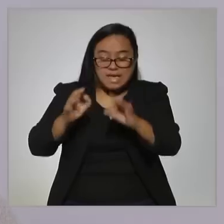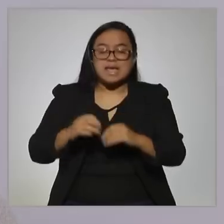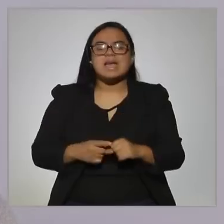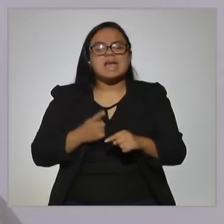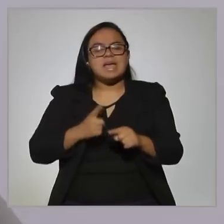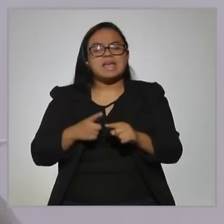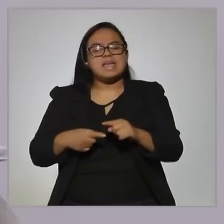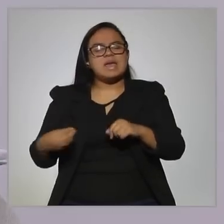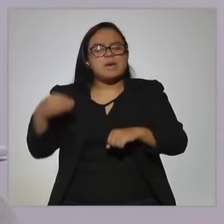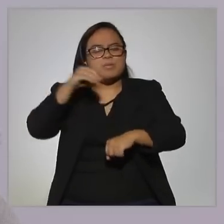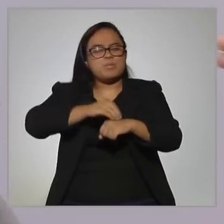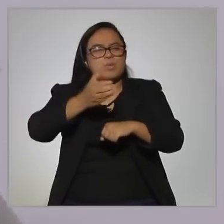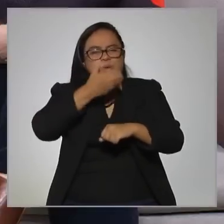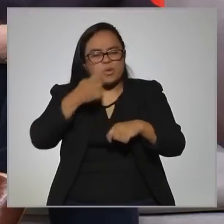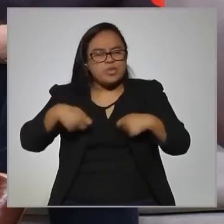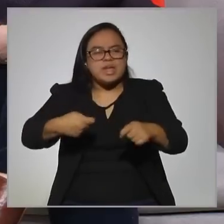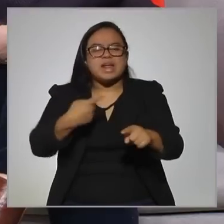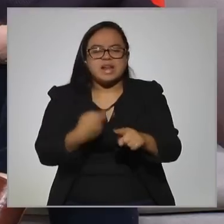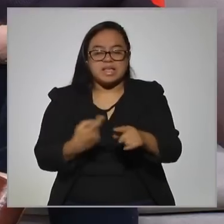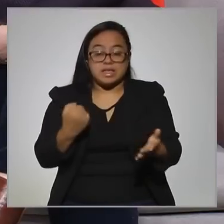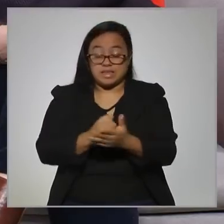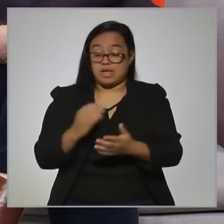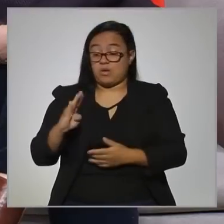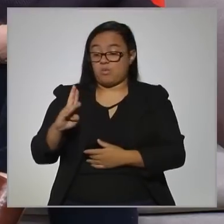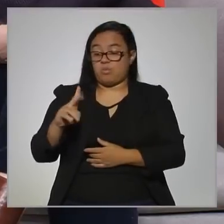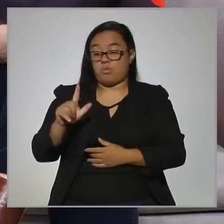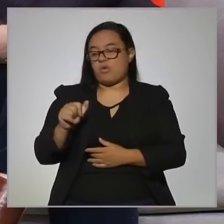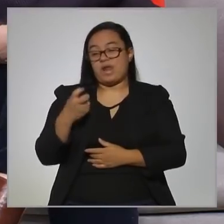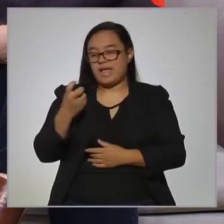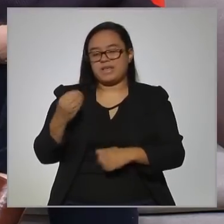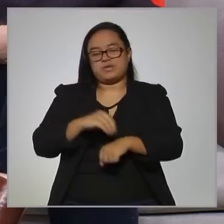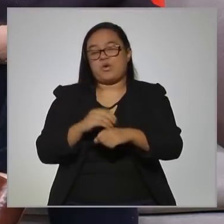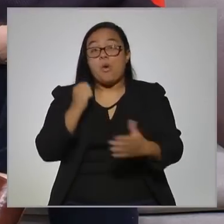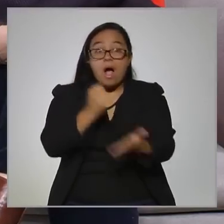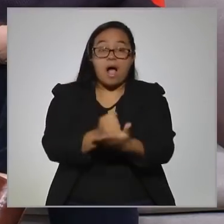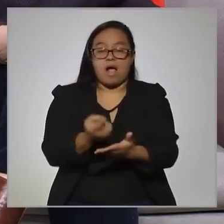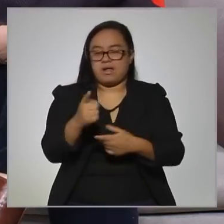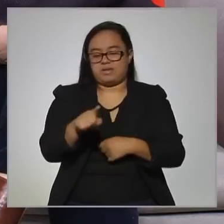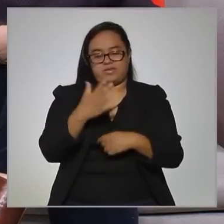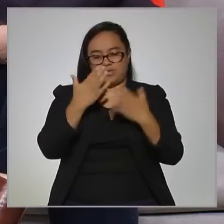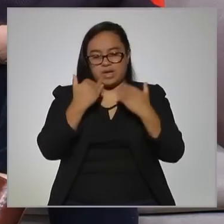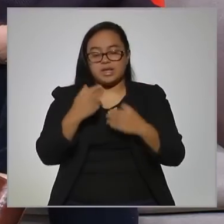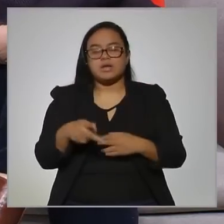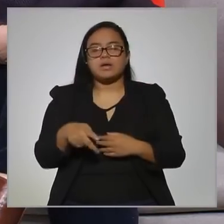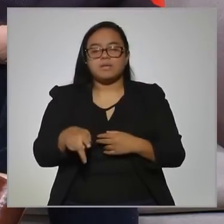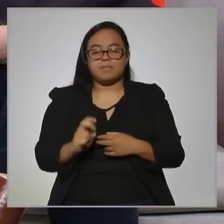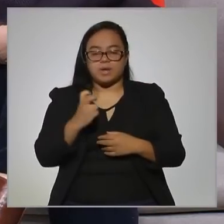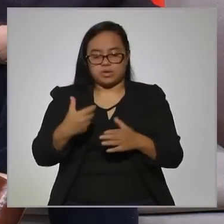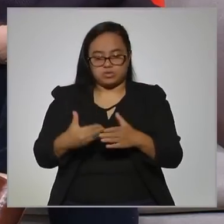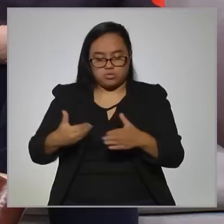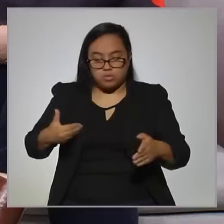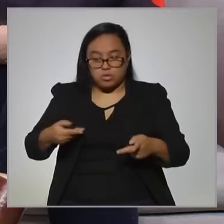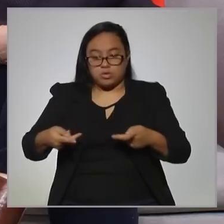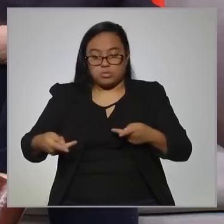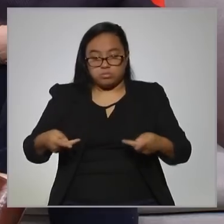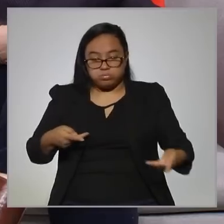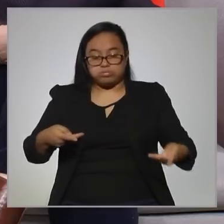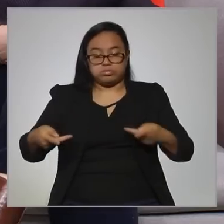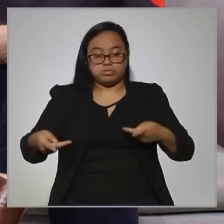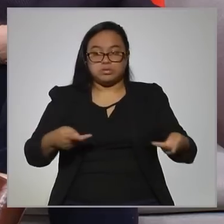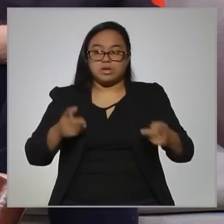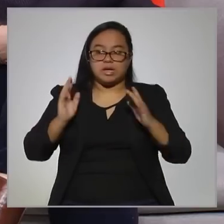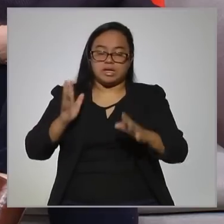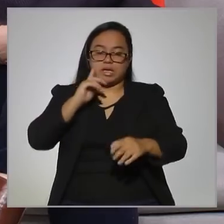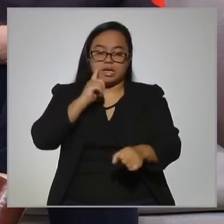bula, Pero bueno, ahí no hubo bula, pero, Claro. pero me refiero, esta preparación que ya se empieza a